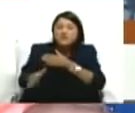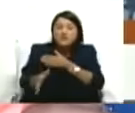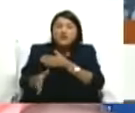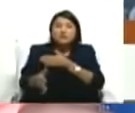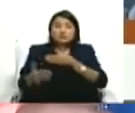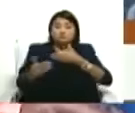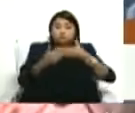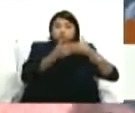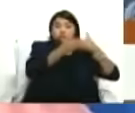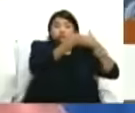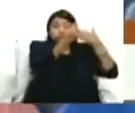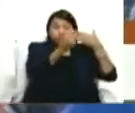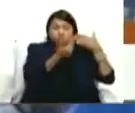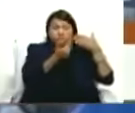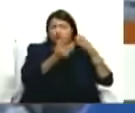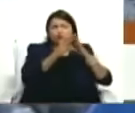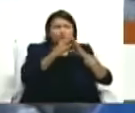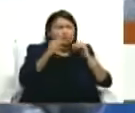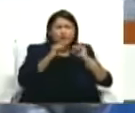ámbitos y ustedes